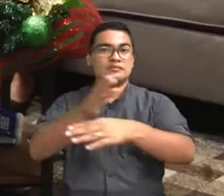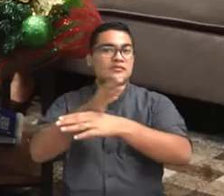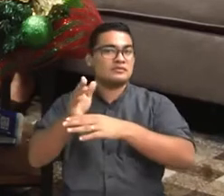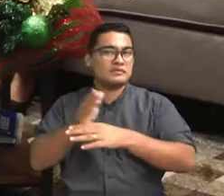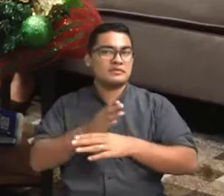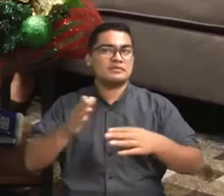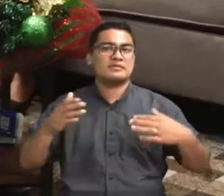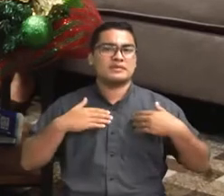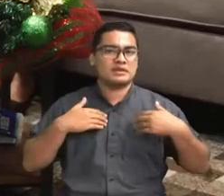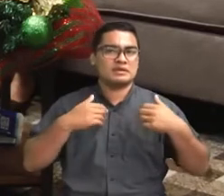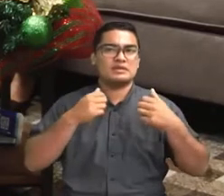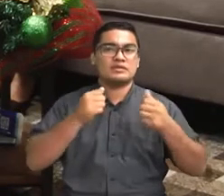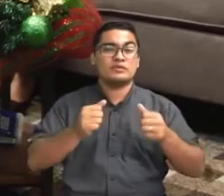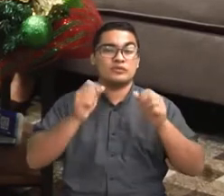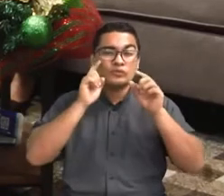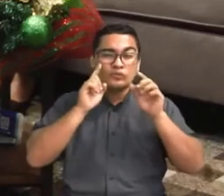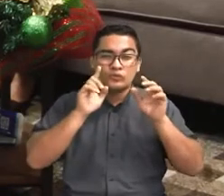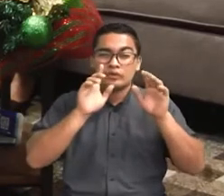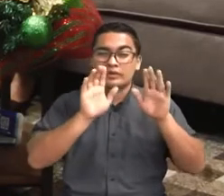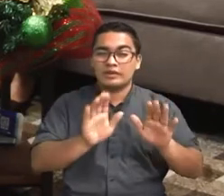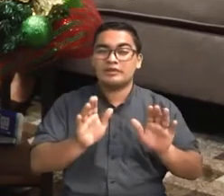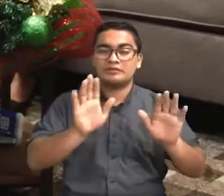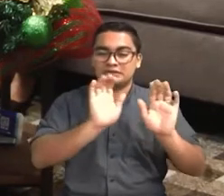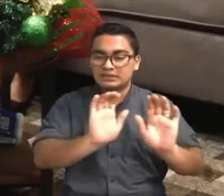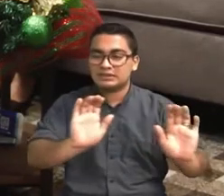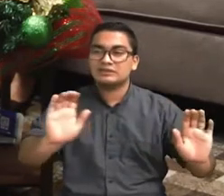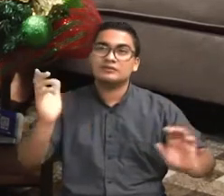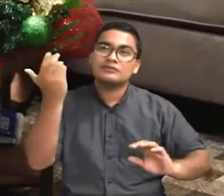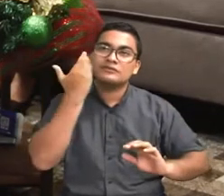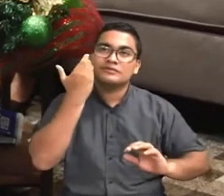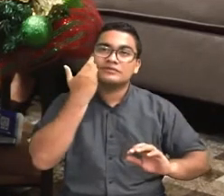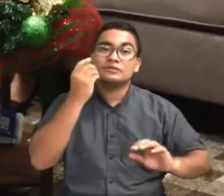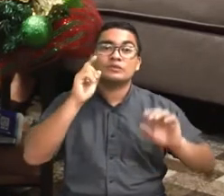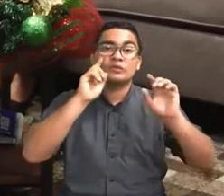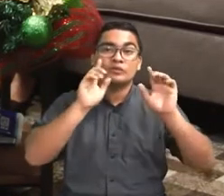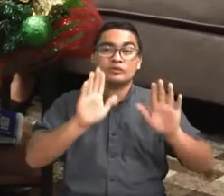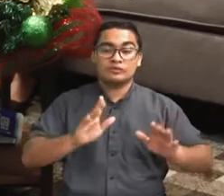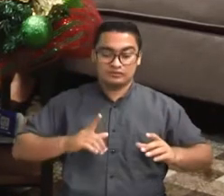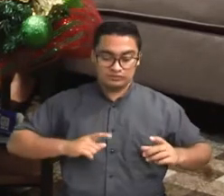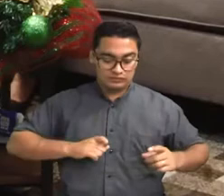de salud para evitar enfermedades de los niños, desde la